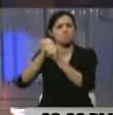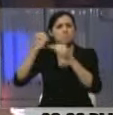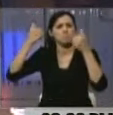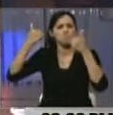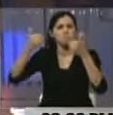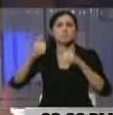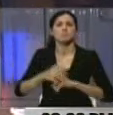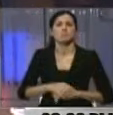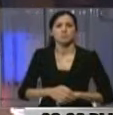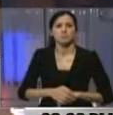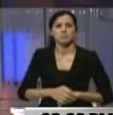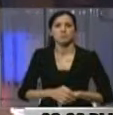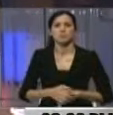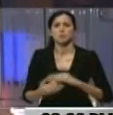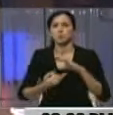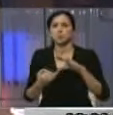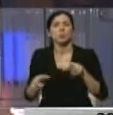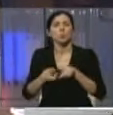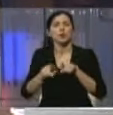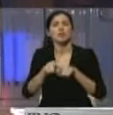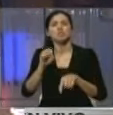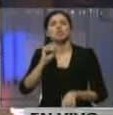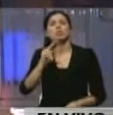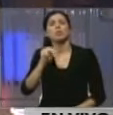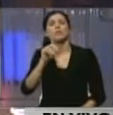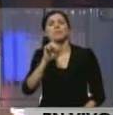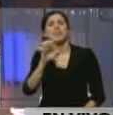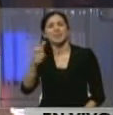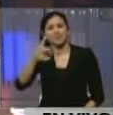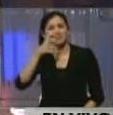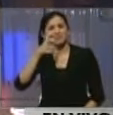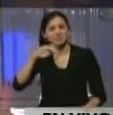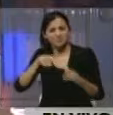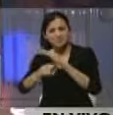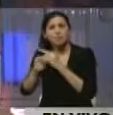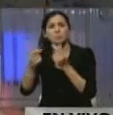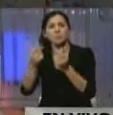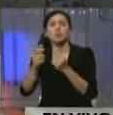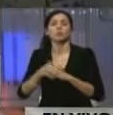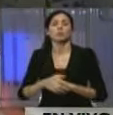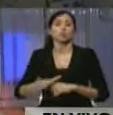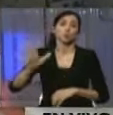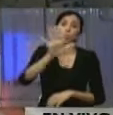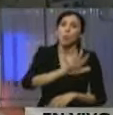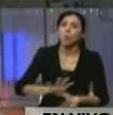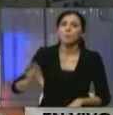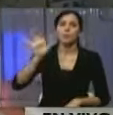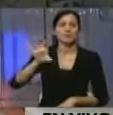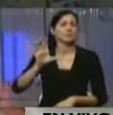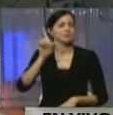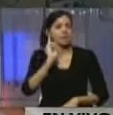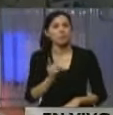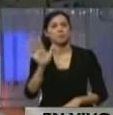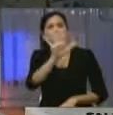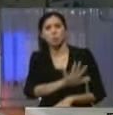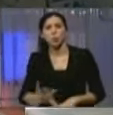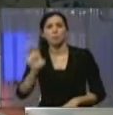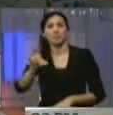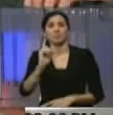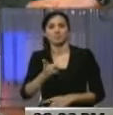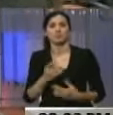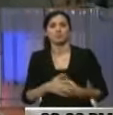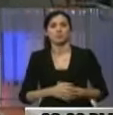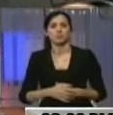nuestro organismo como SUNDE. Y debemos mantenerlo, mira, en todo el país, es en todo el país. Esos